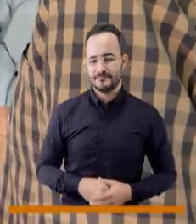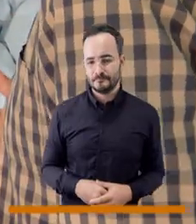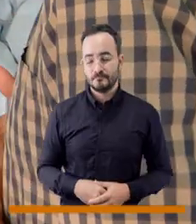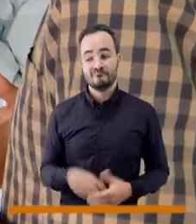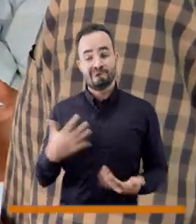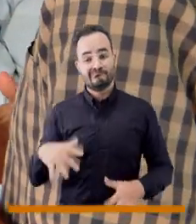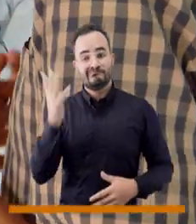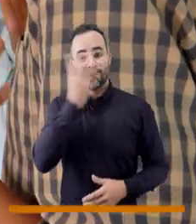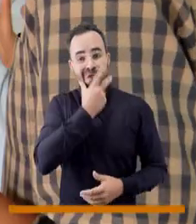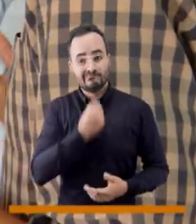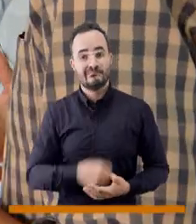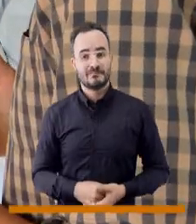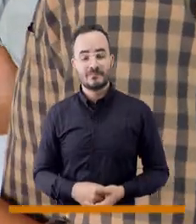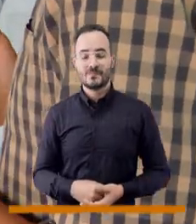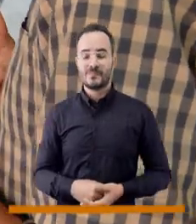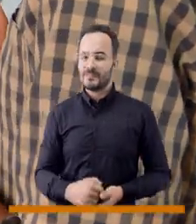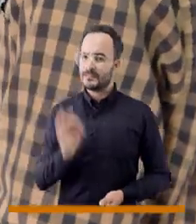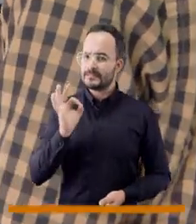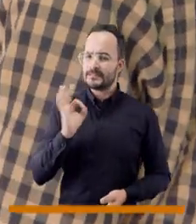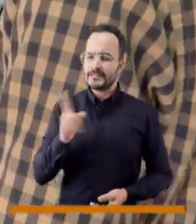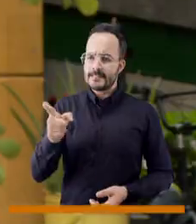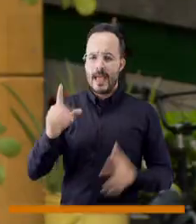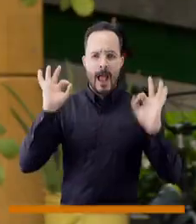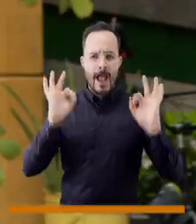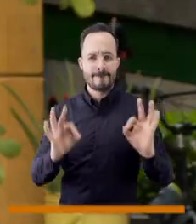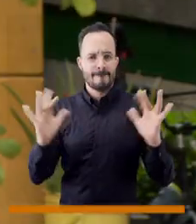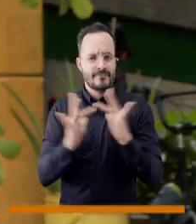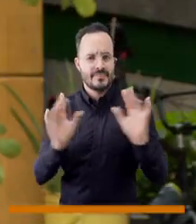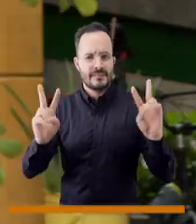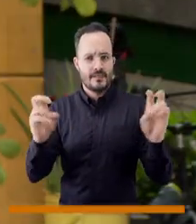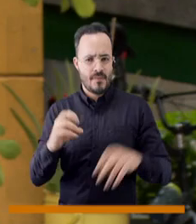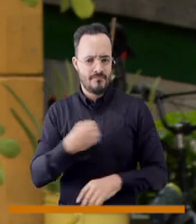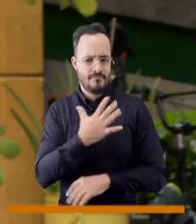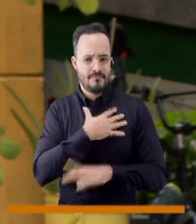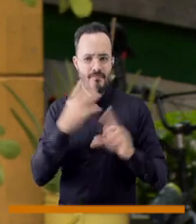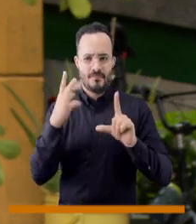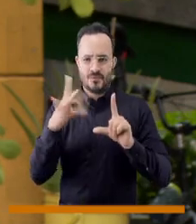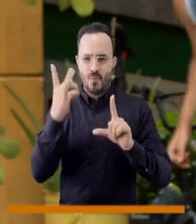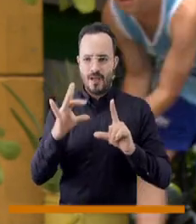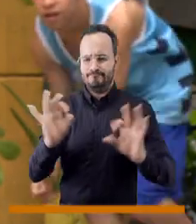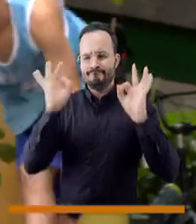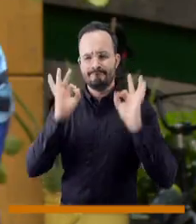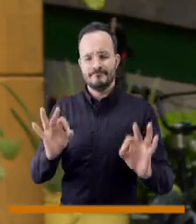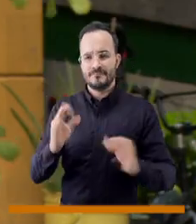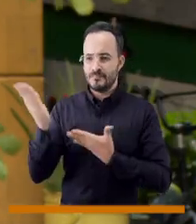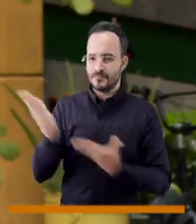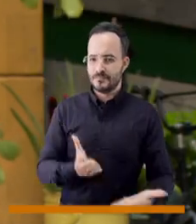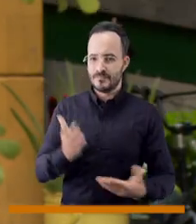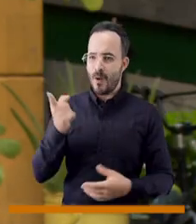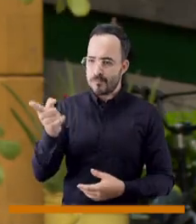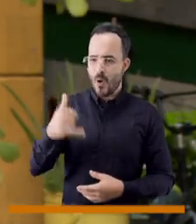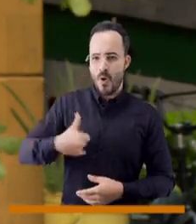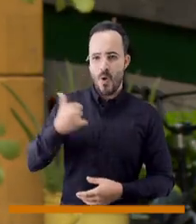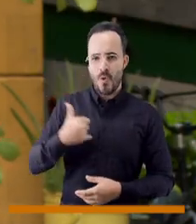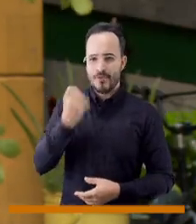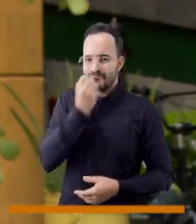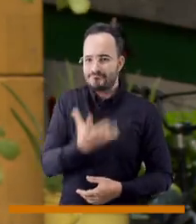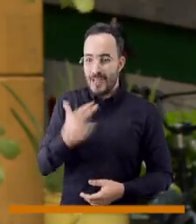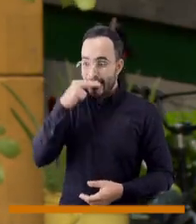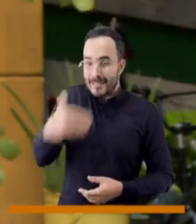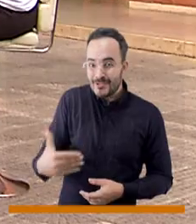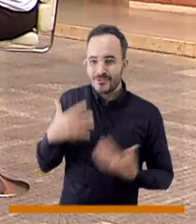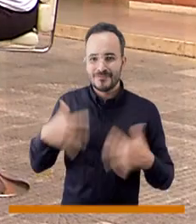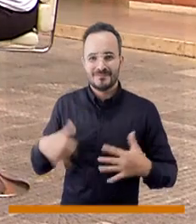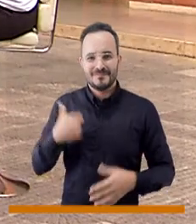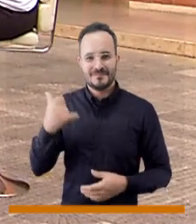y precisamente por esa oportunidad de hablar de la virtualidad, usted invitó a un joven maravilloso que está en primaria